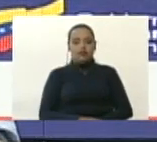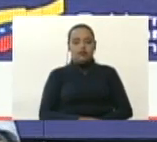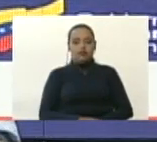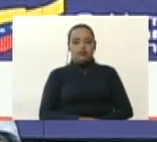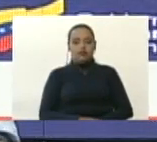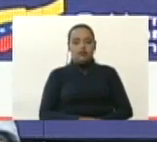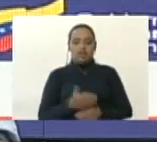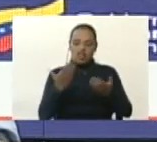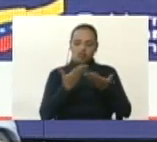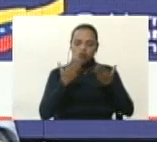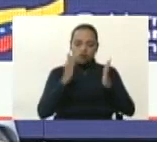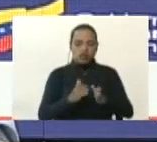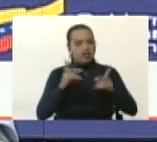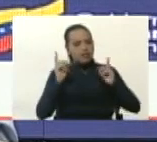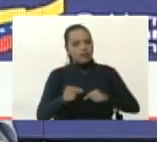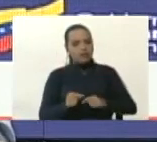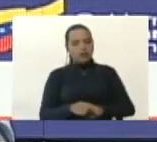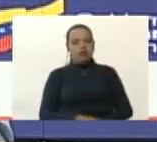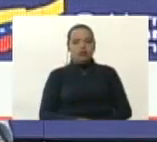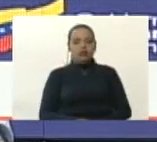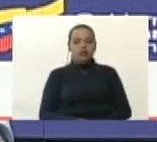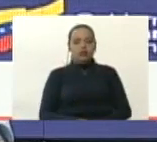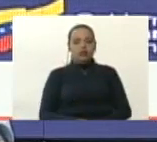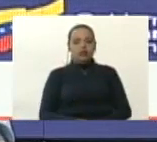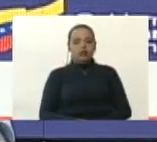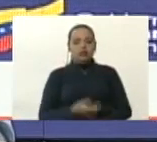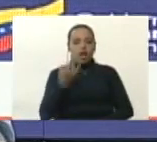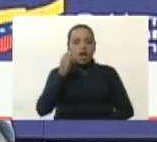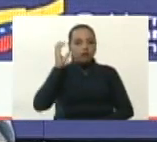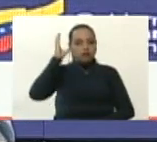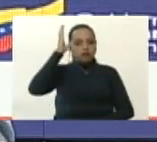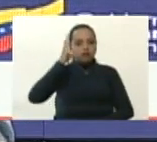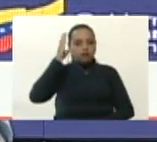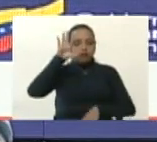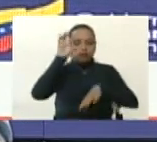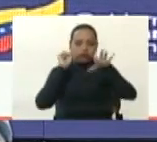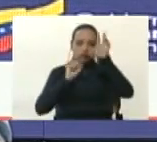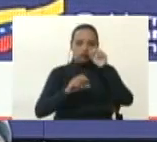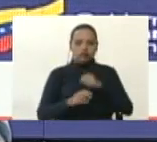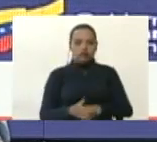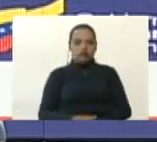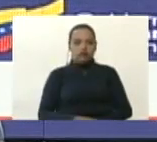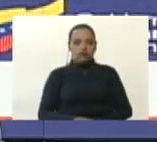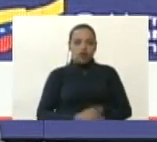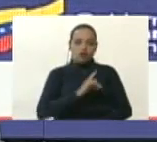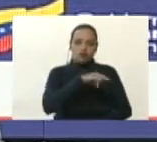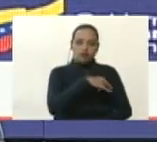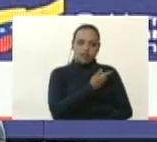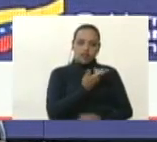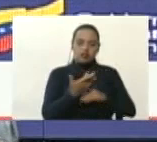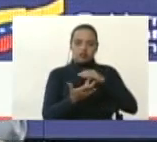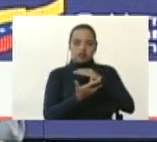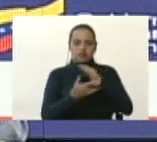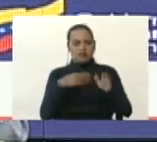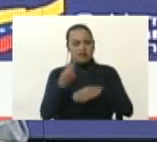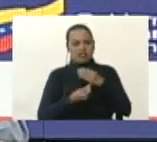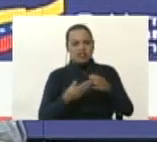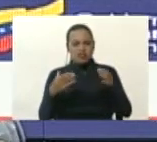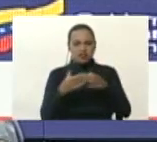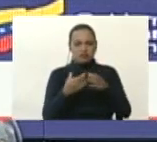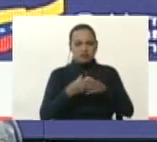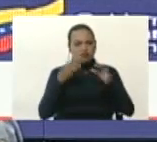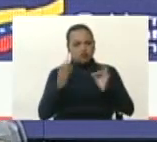Y los estudiantes, pues, que se capacitan ahí, las universidades tecnológicas. Pero vamos a hacer un equipo que